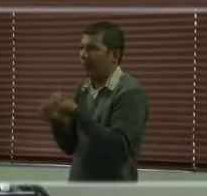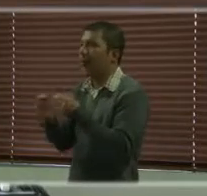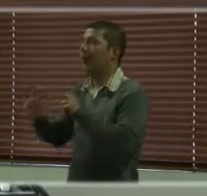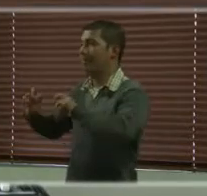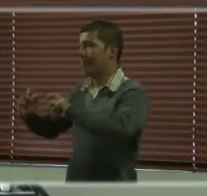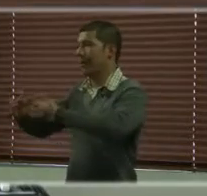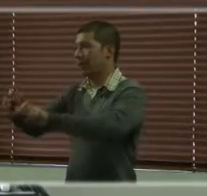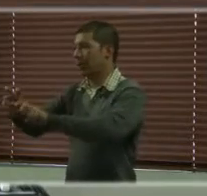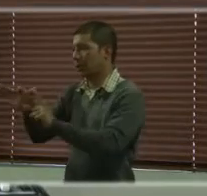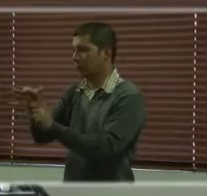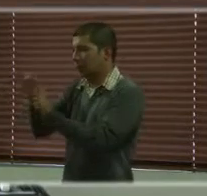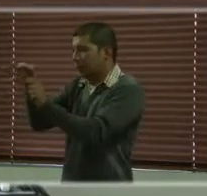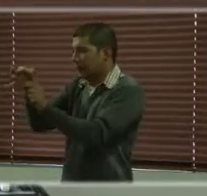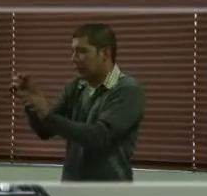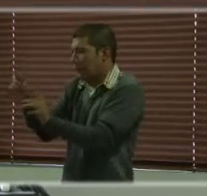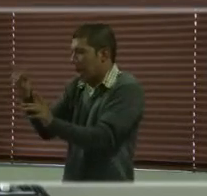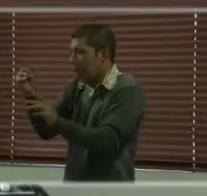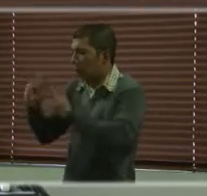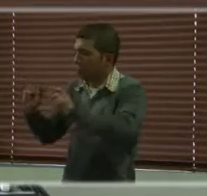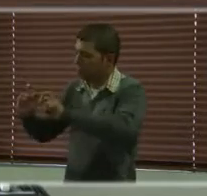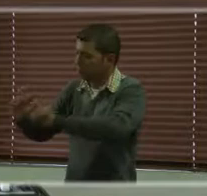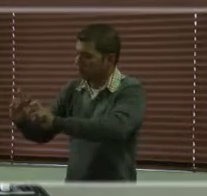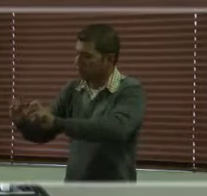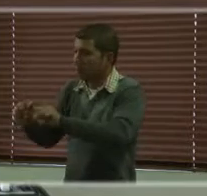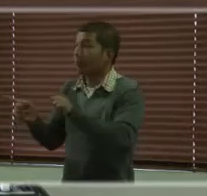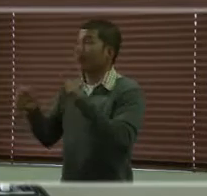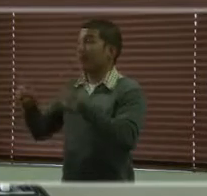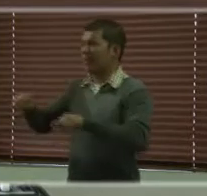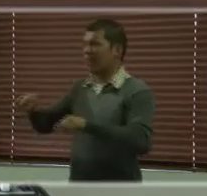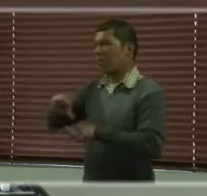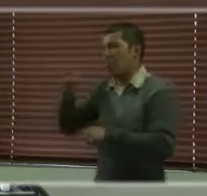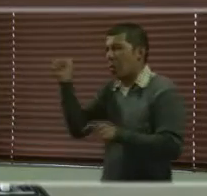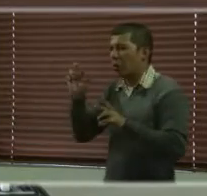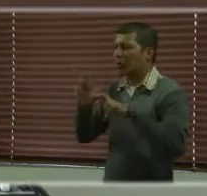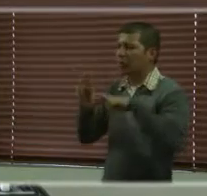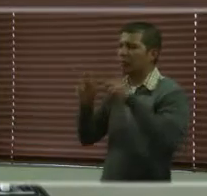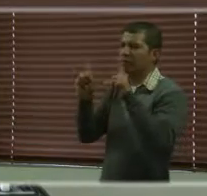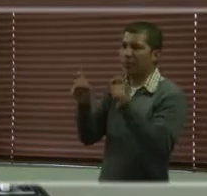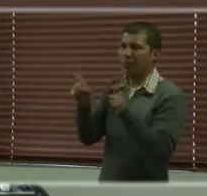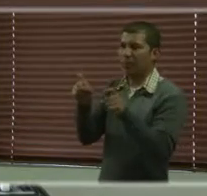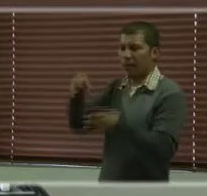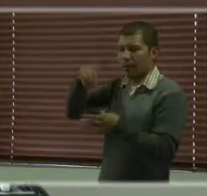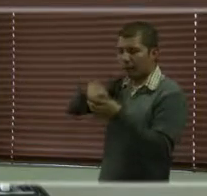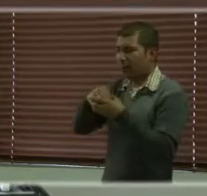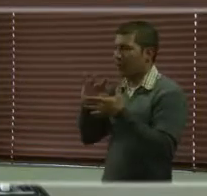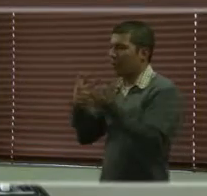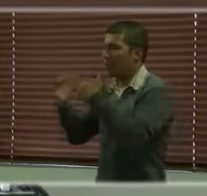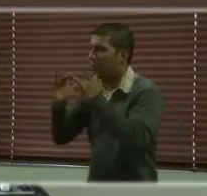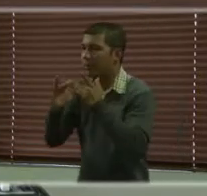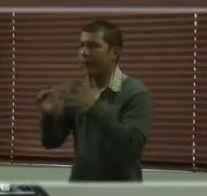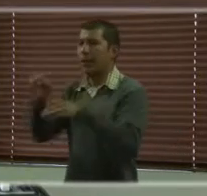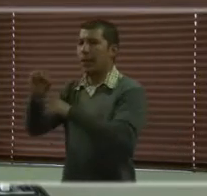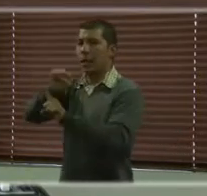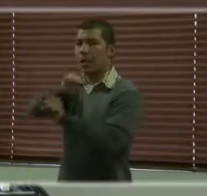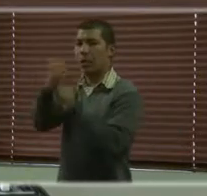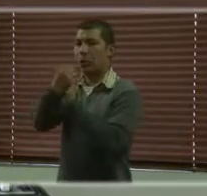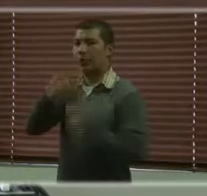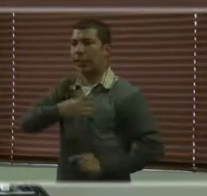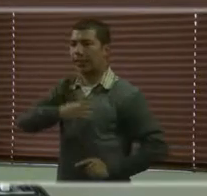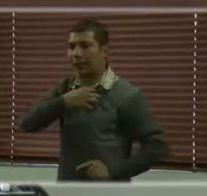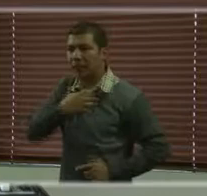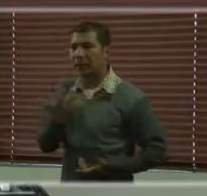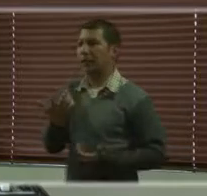a otras cuestiones relacionadas con el trabajo propiamente del comité por ejemplo en interacción con sociedad civil o interacción con